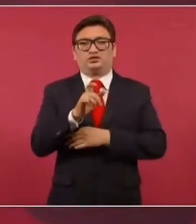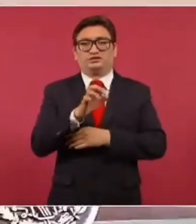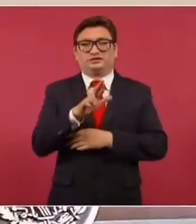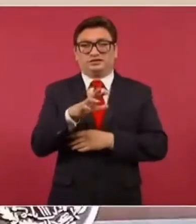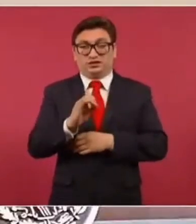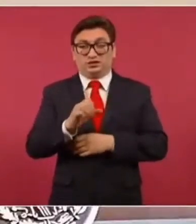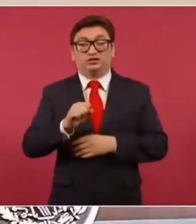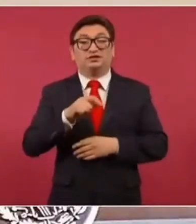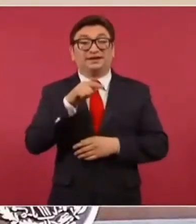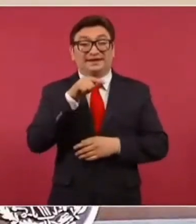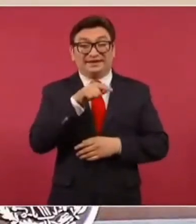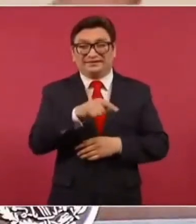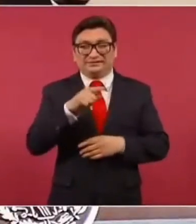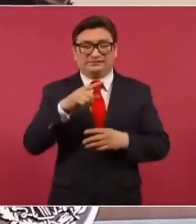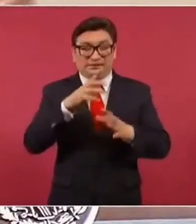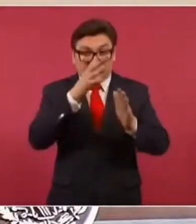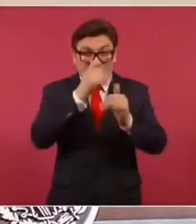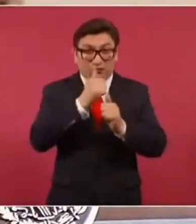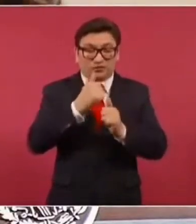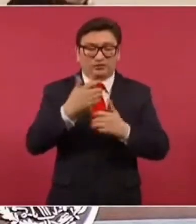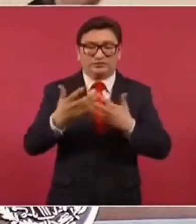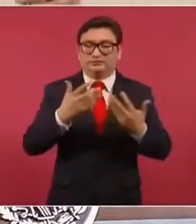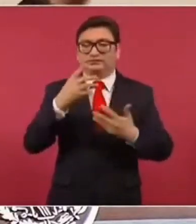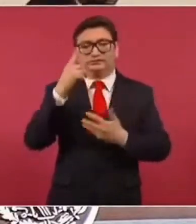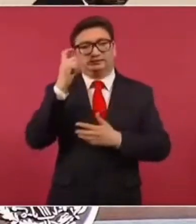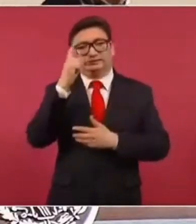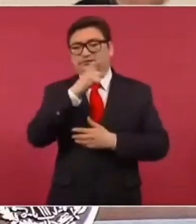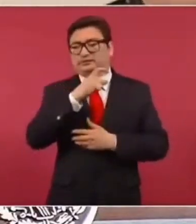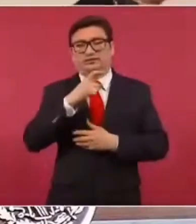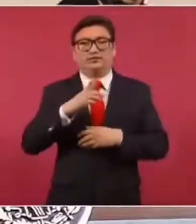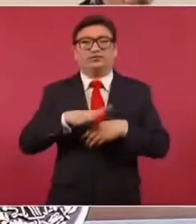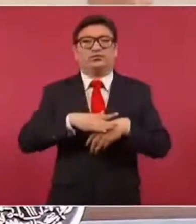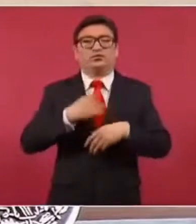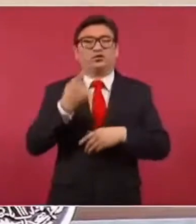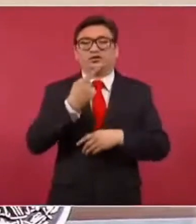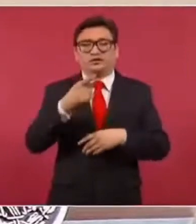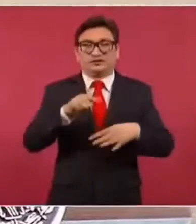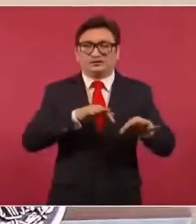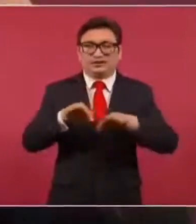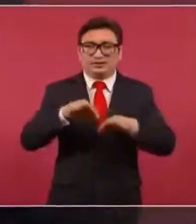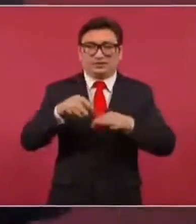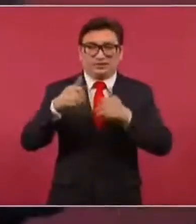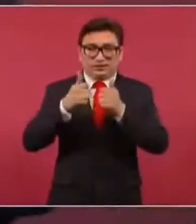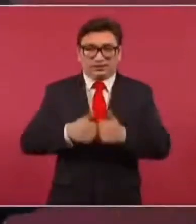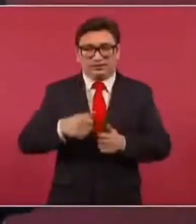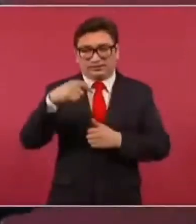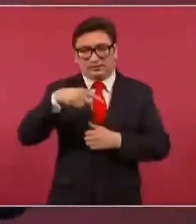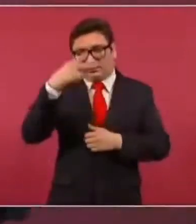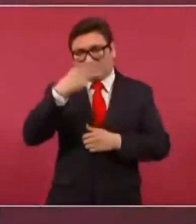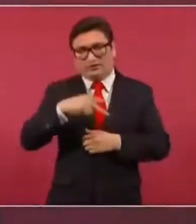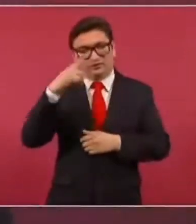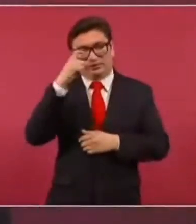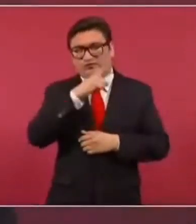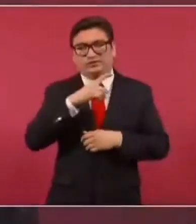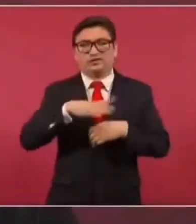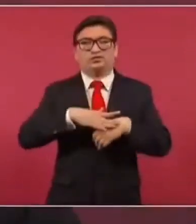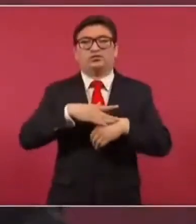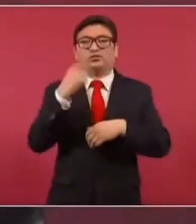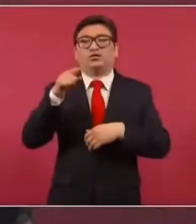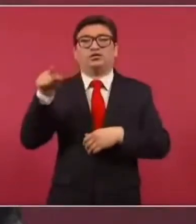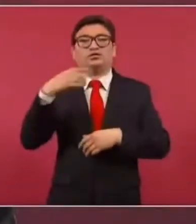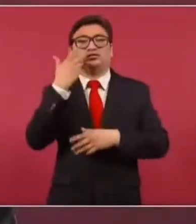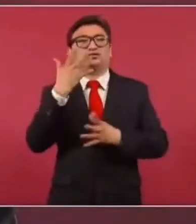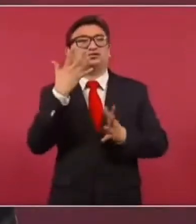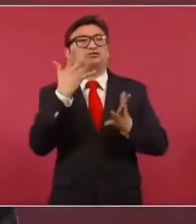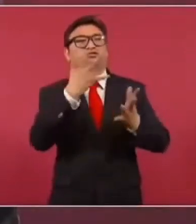difícil que se queden, que se les ofrezca trabajo en México y se queden. Ya traen el